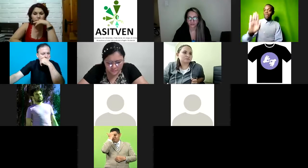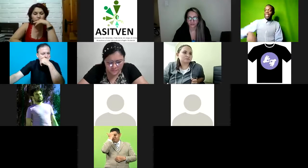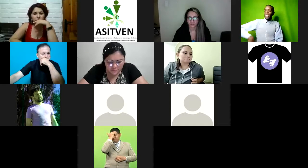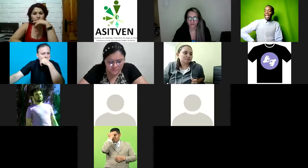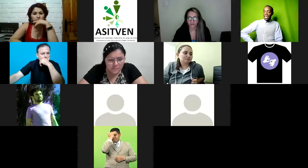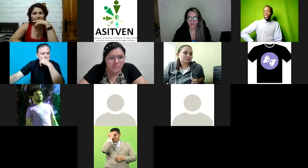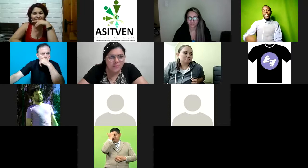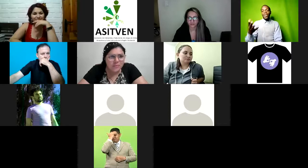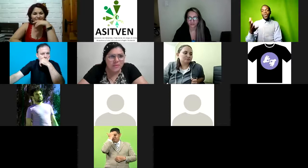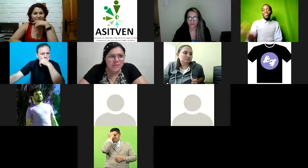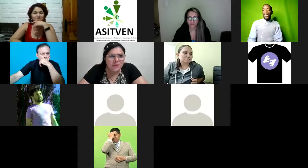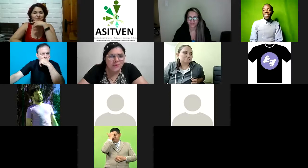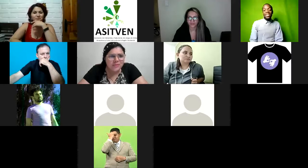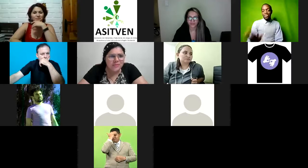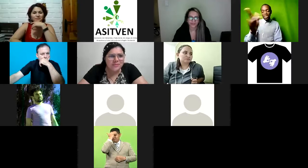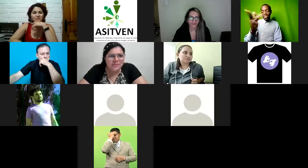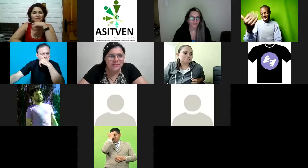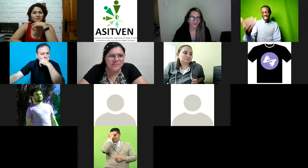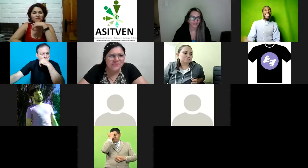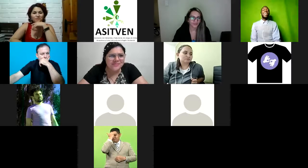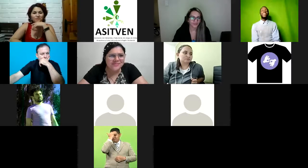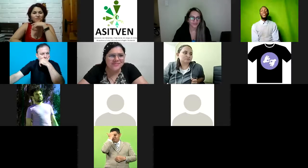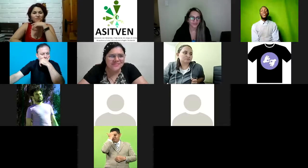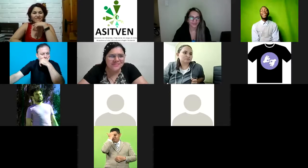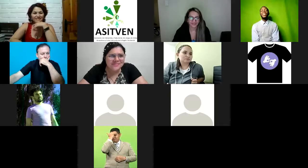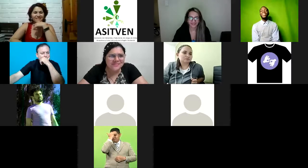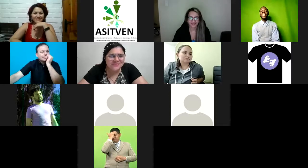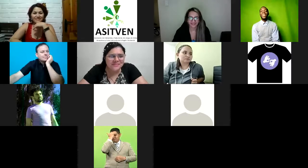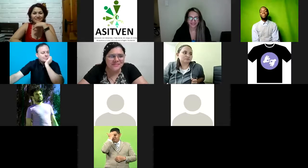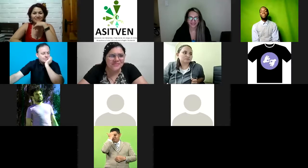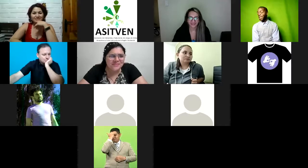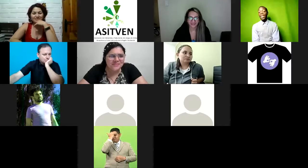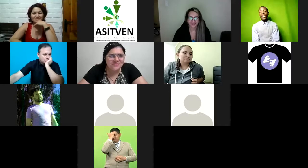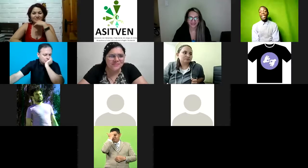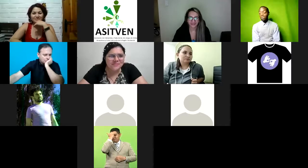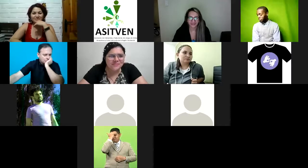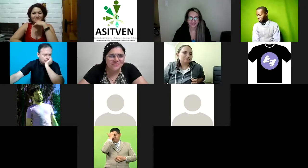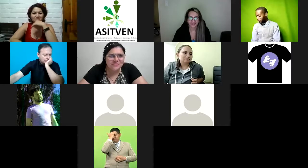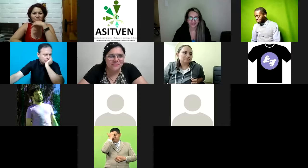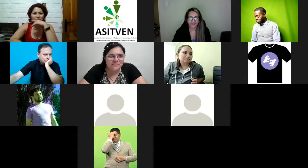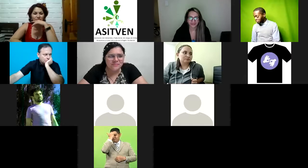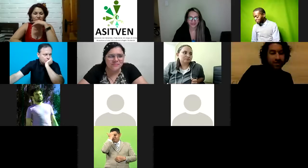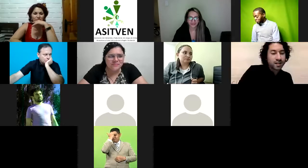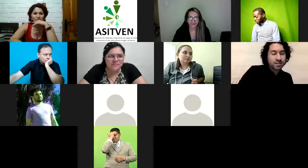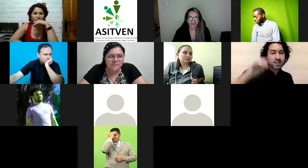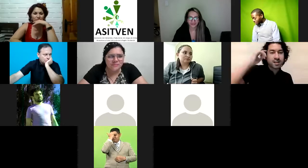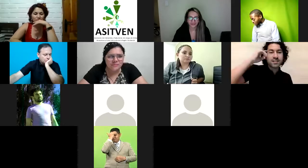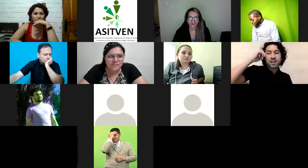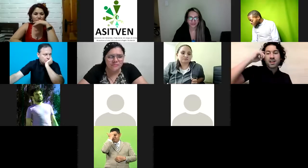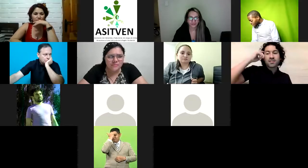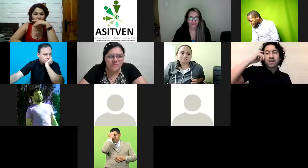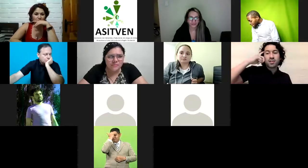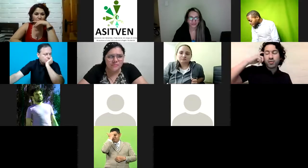interrogante, deben tenerla ayer, porque hoy salen así. No, mentira. Eso es lo que quería. Ajá, adelante. Gracias,